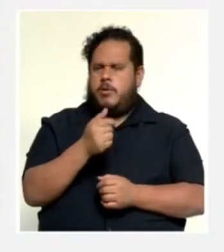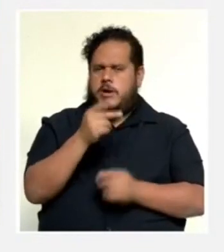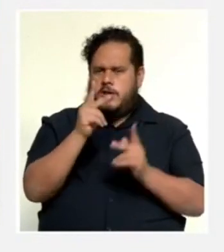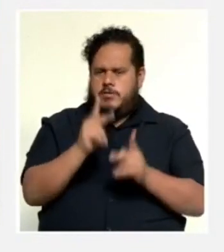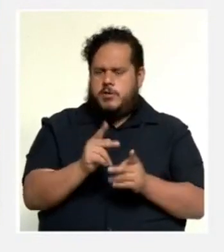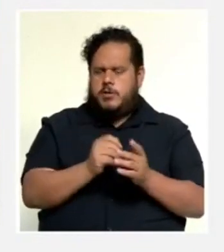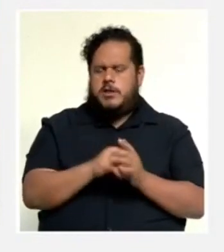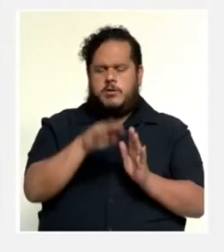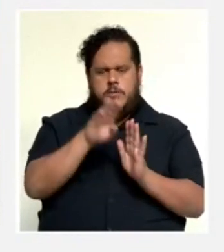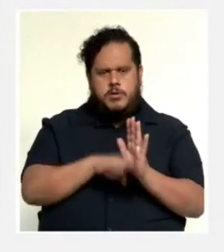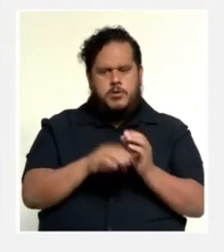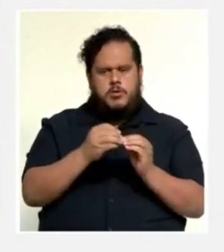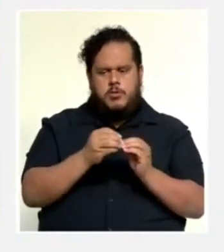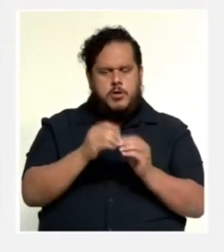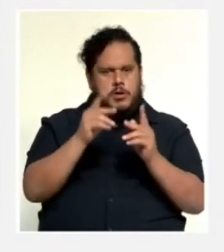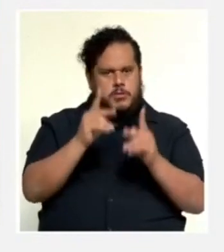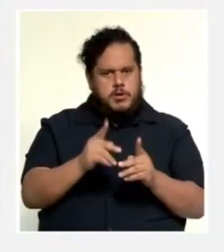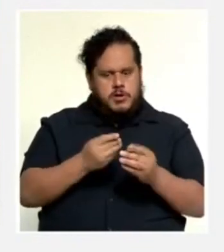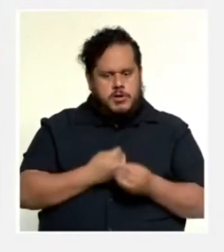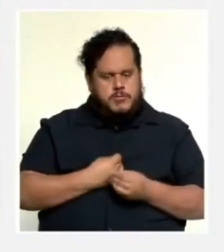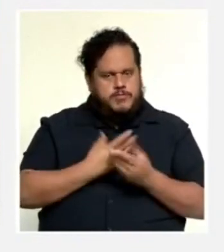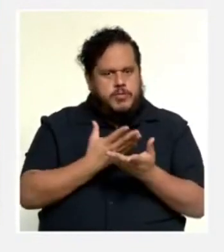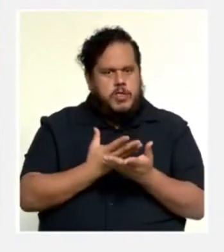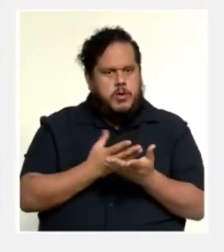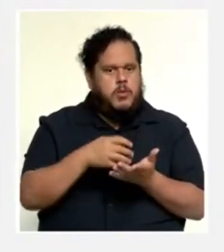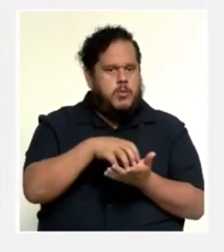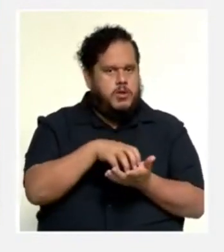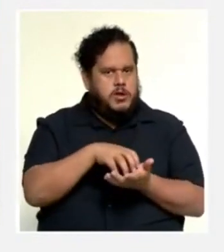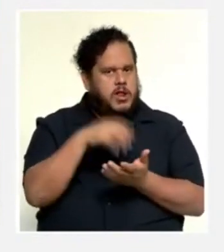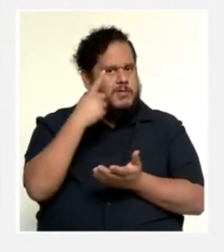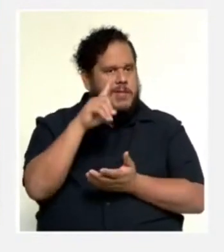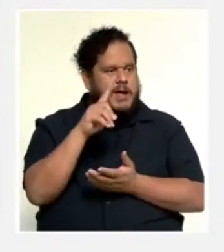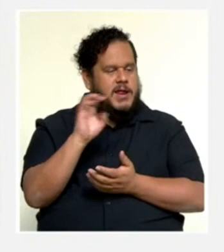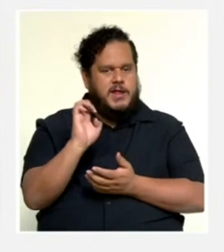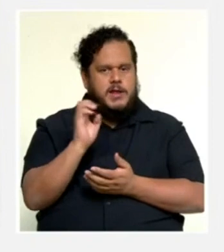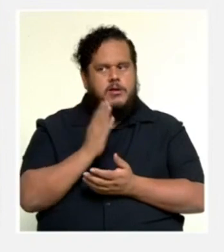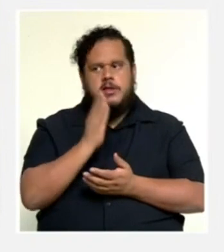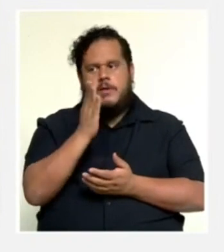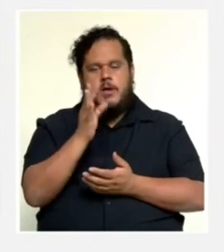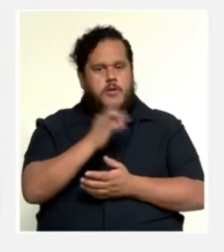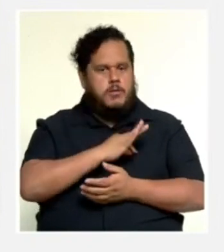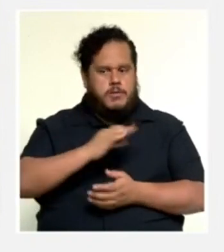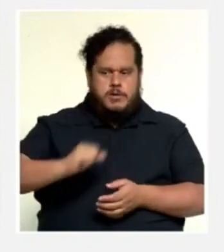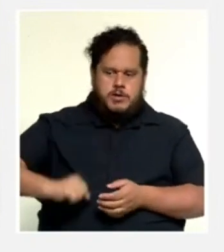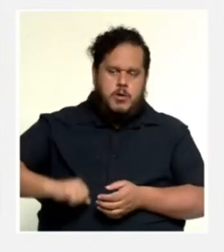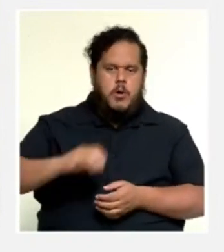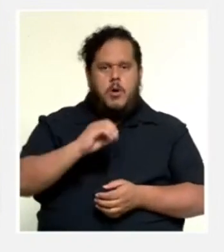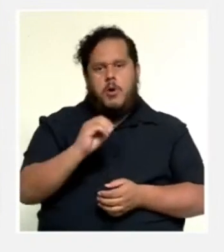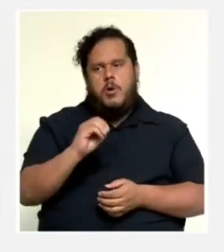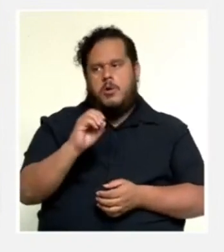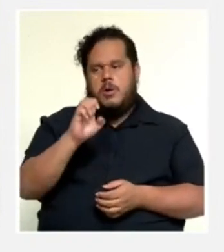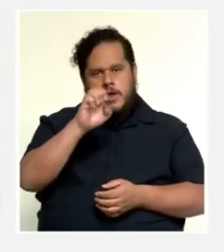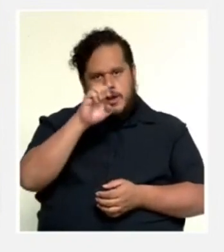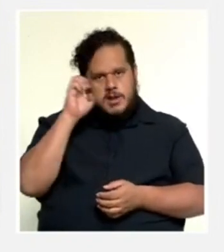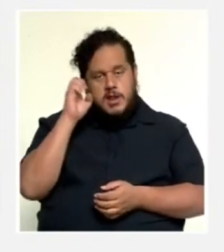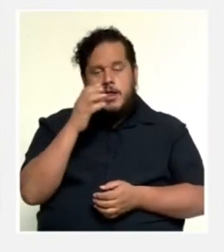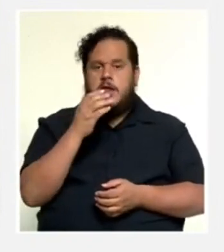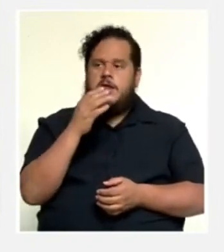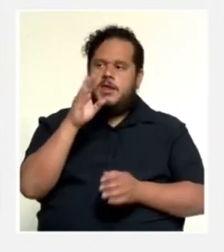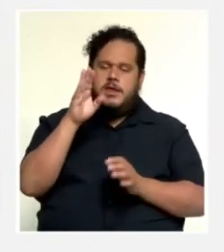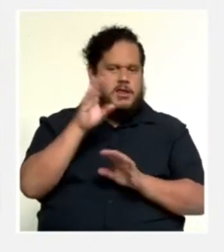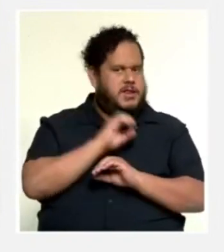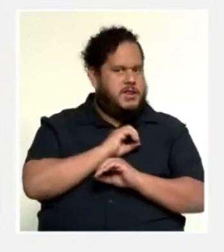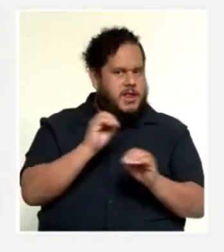menor cantidad de personas que se manifestaban como indecisas para enero se van con don Fabricio Alvarado o con don Eliezer Feinsack y mucho